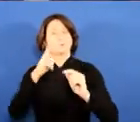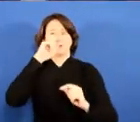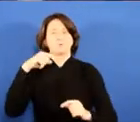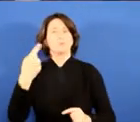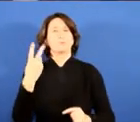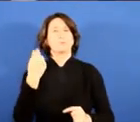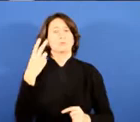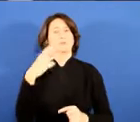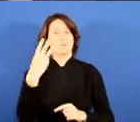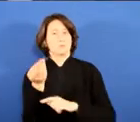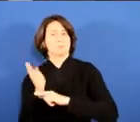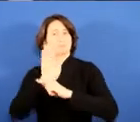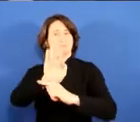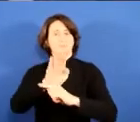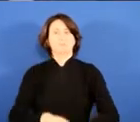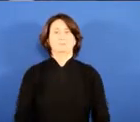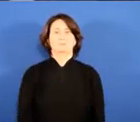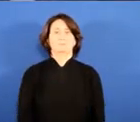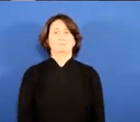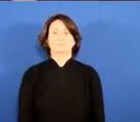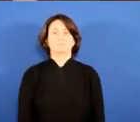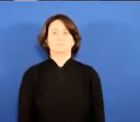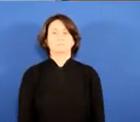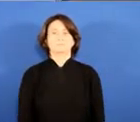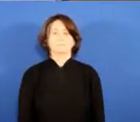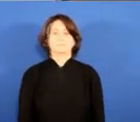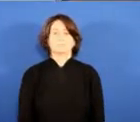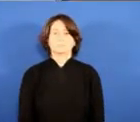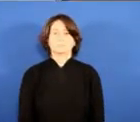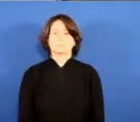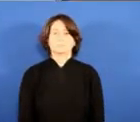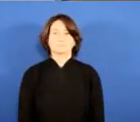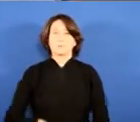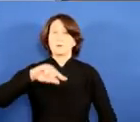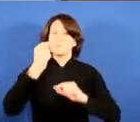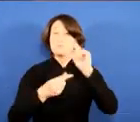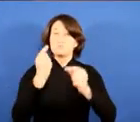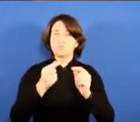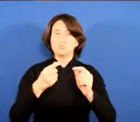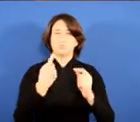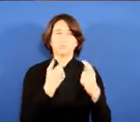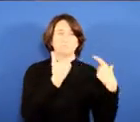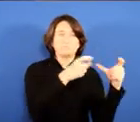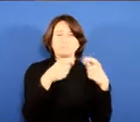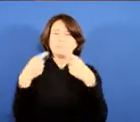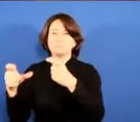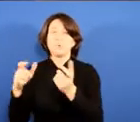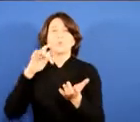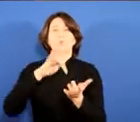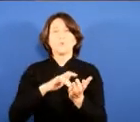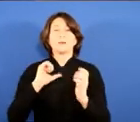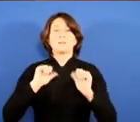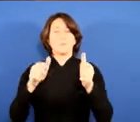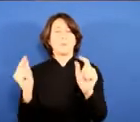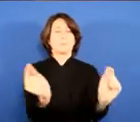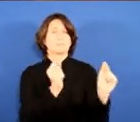al proceso administrativo de debate y comparecencias de las cuentas que deberán regir el próximo año a la Diputación Foral de Vizcaya.